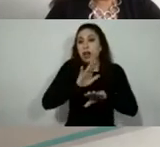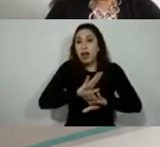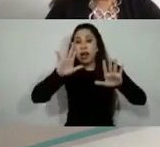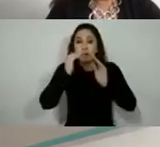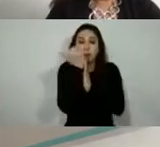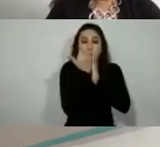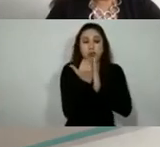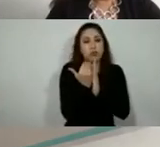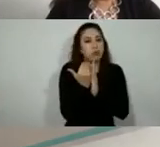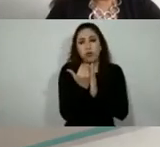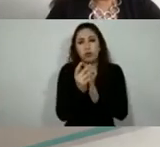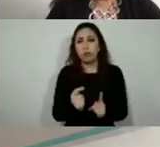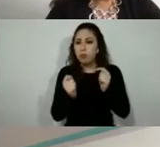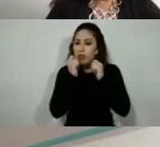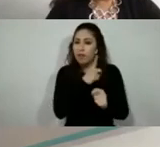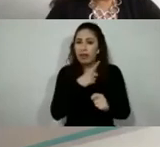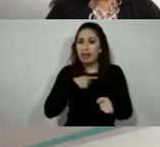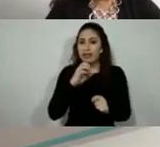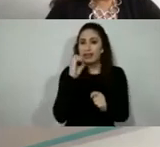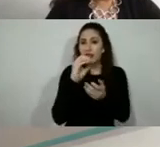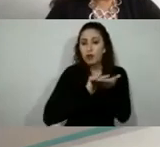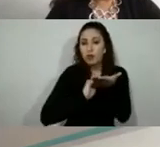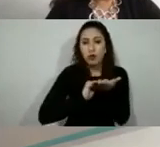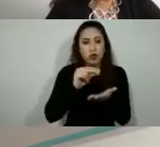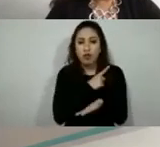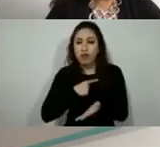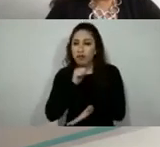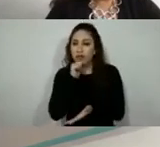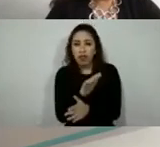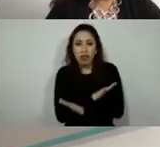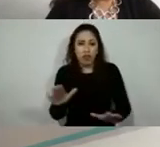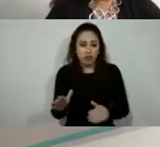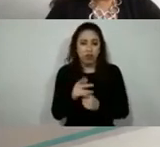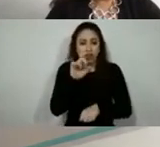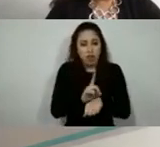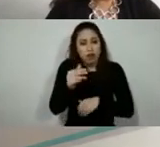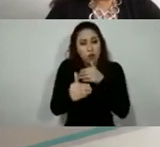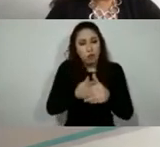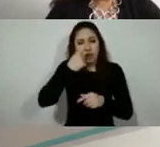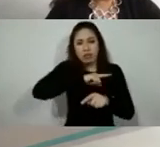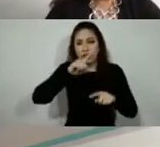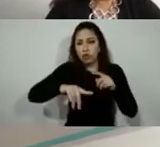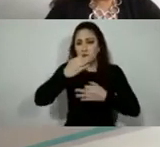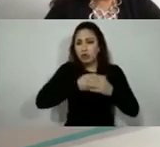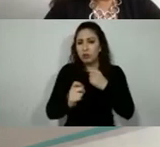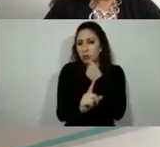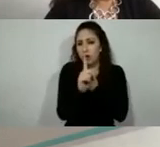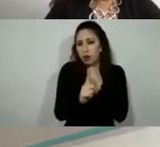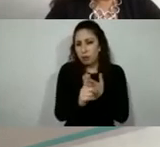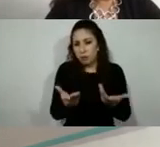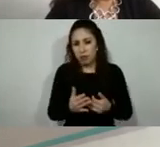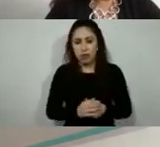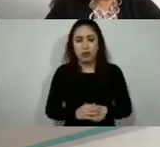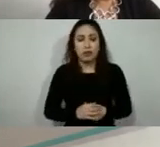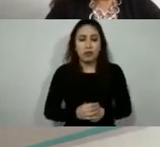combatiendo esta situación. Bueno, en cuanto al tema